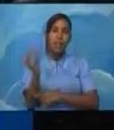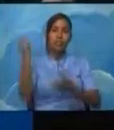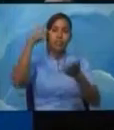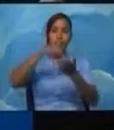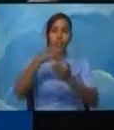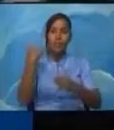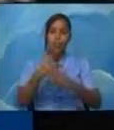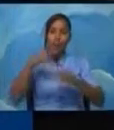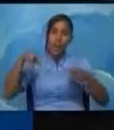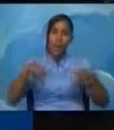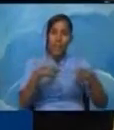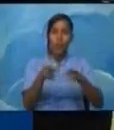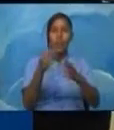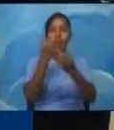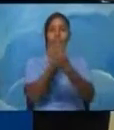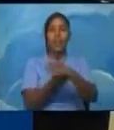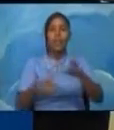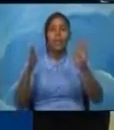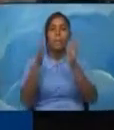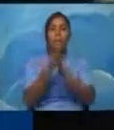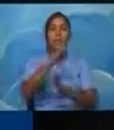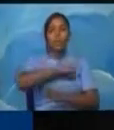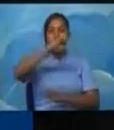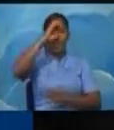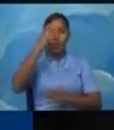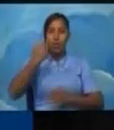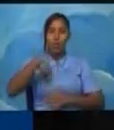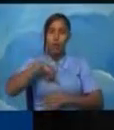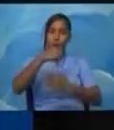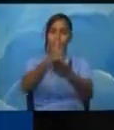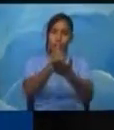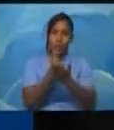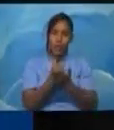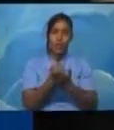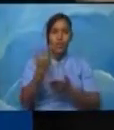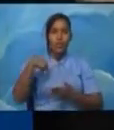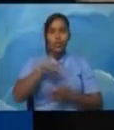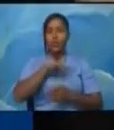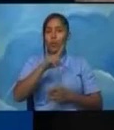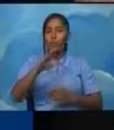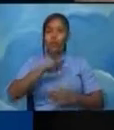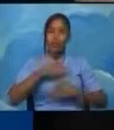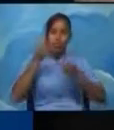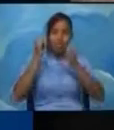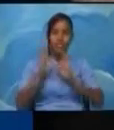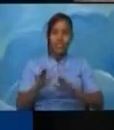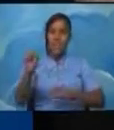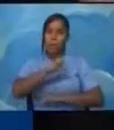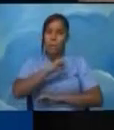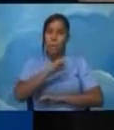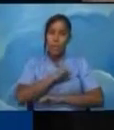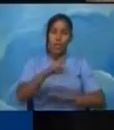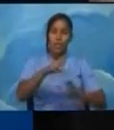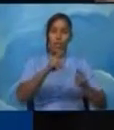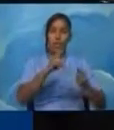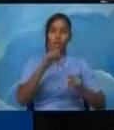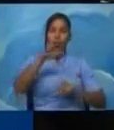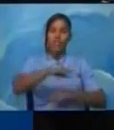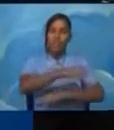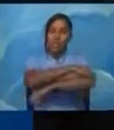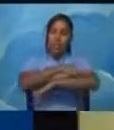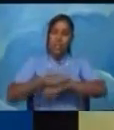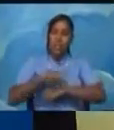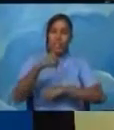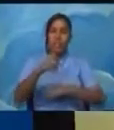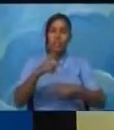como río, el Espíritu del Señor nos ayudará. Si nosotros no fuéramos colocados a tenerle miedo a las piedras cuando estaban las